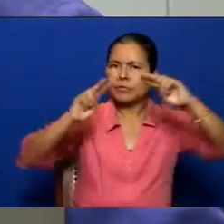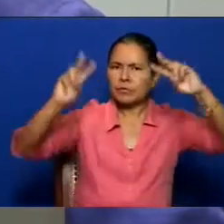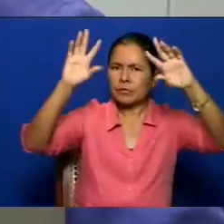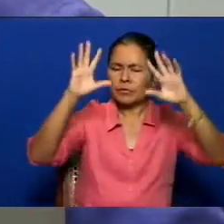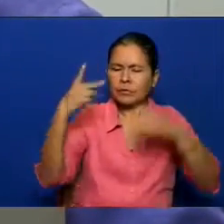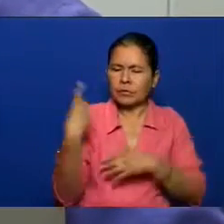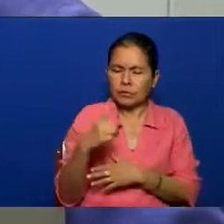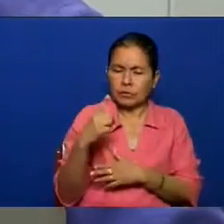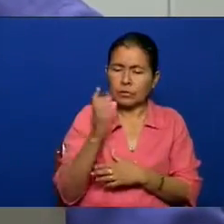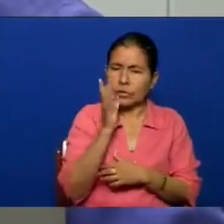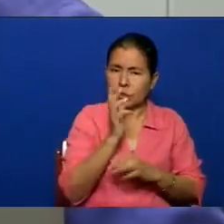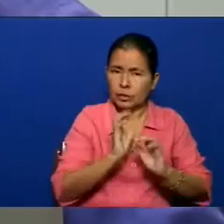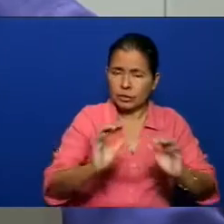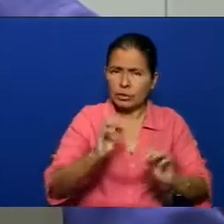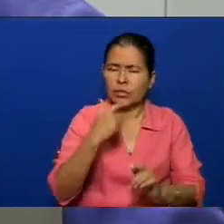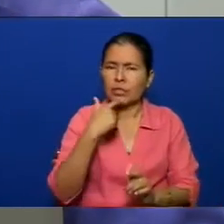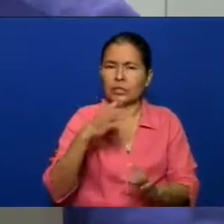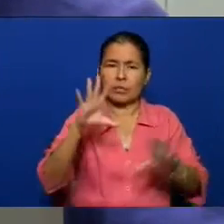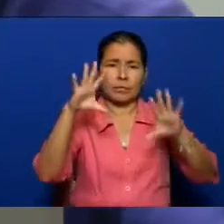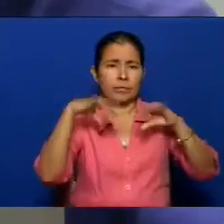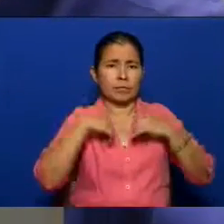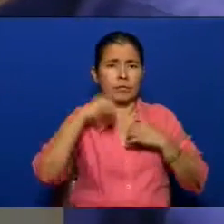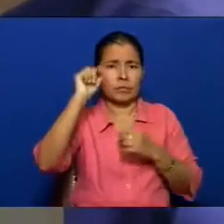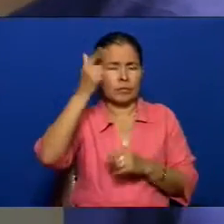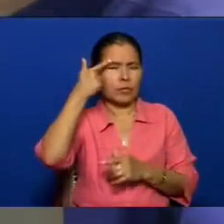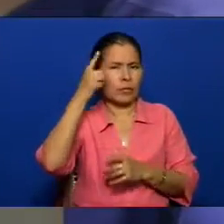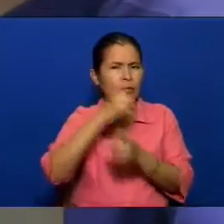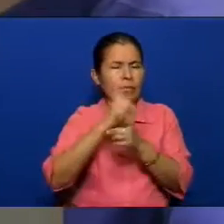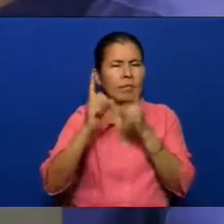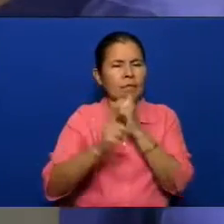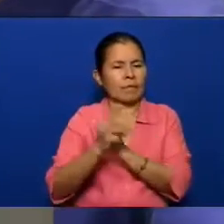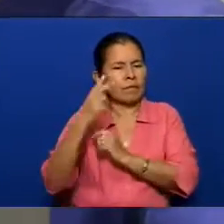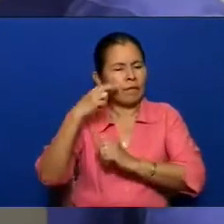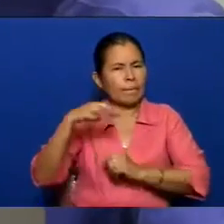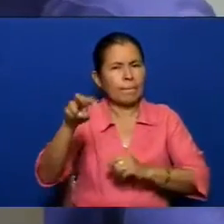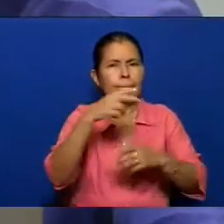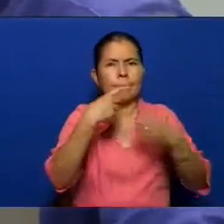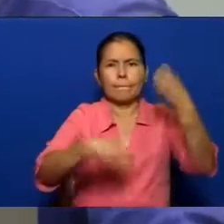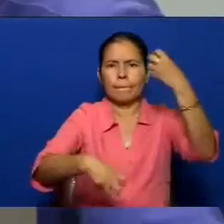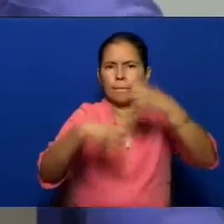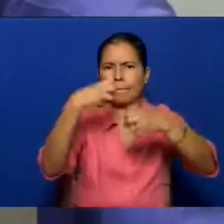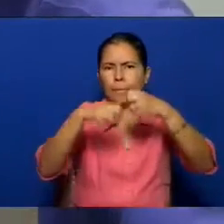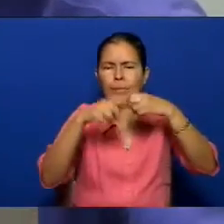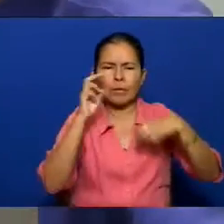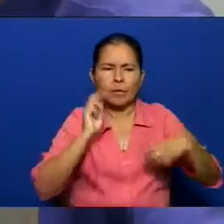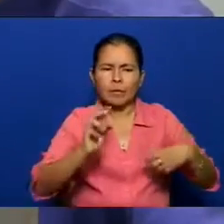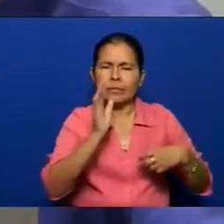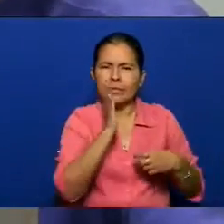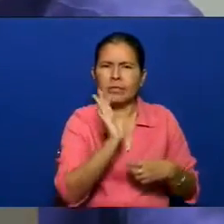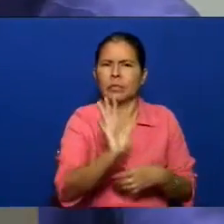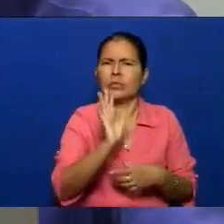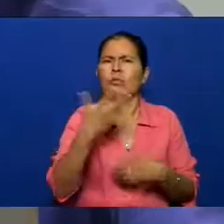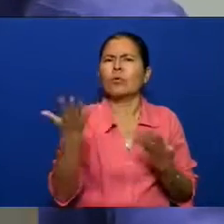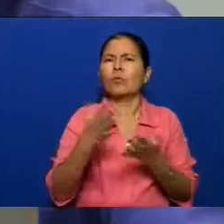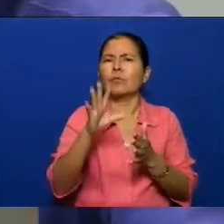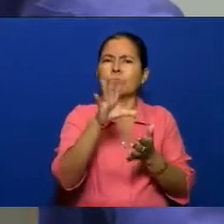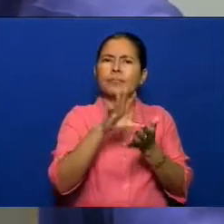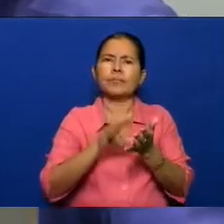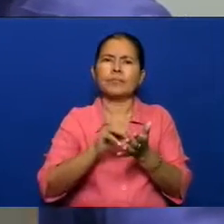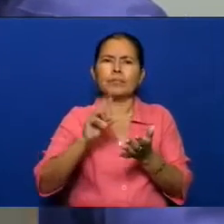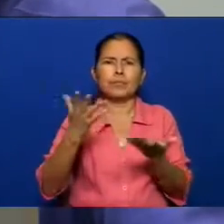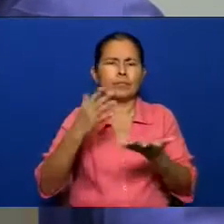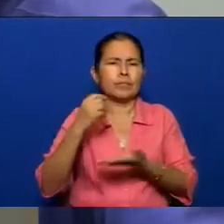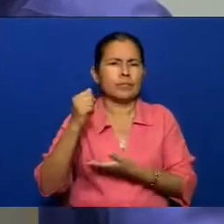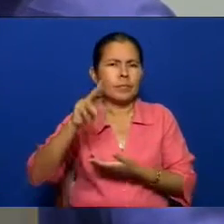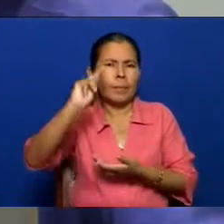estados a abordar los problemas sociales de la niñez por la vía de políticas públicas y por la inversión